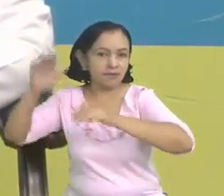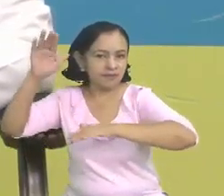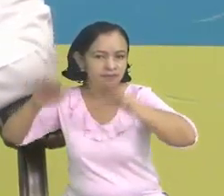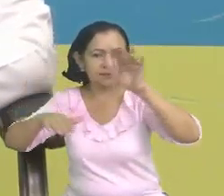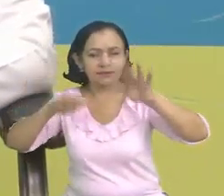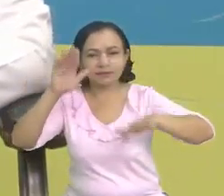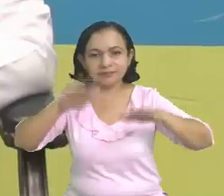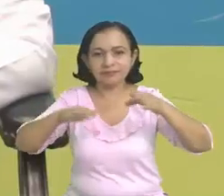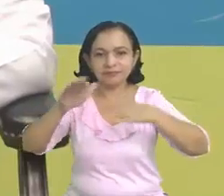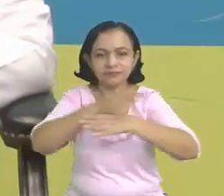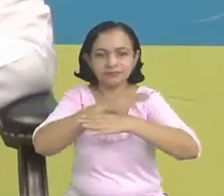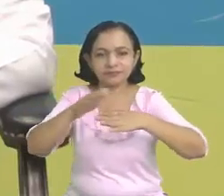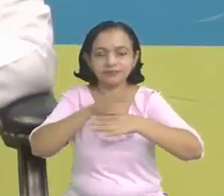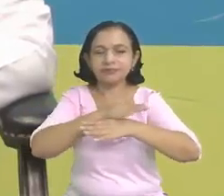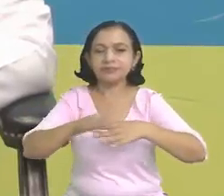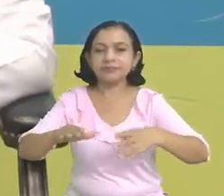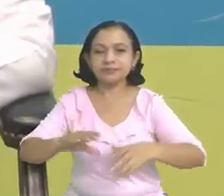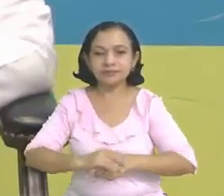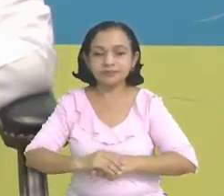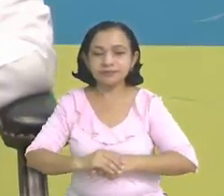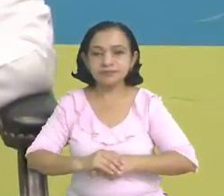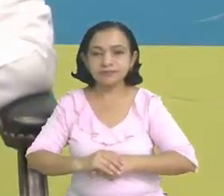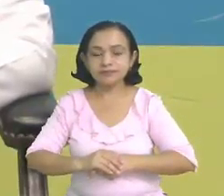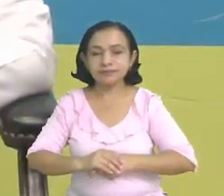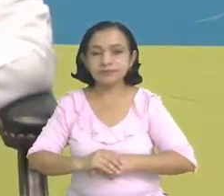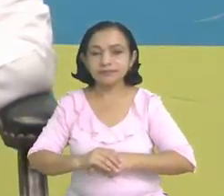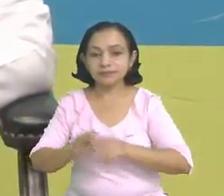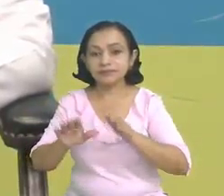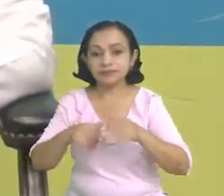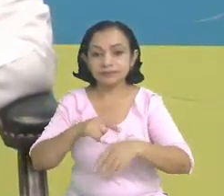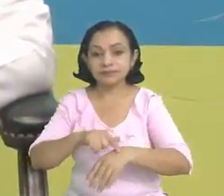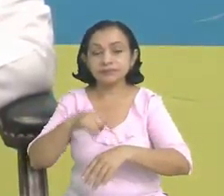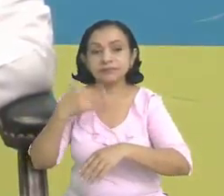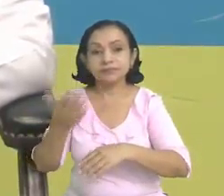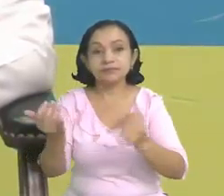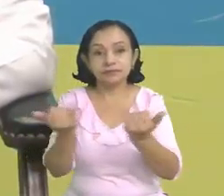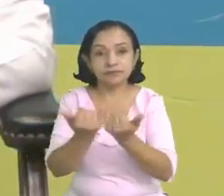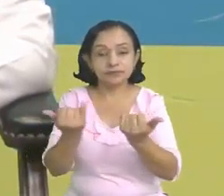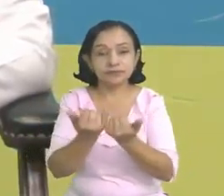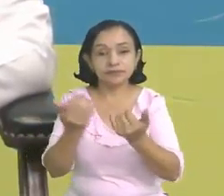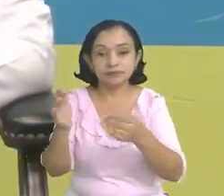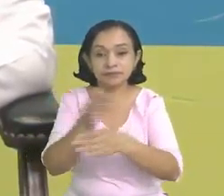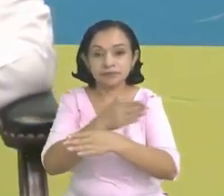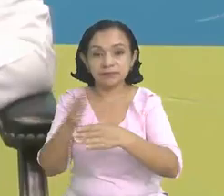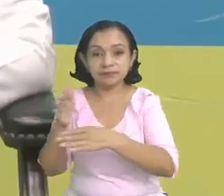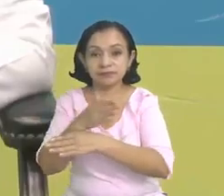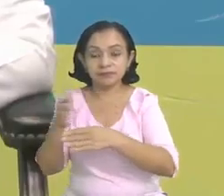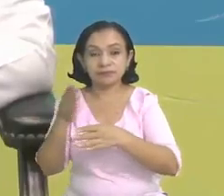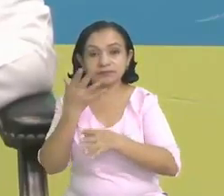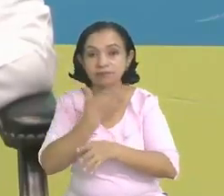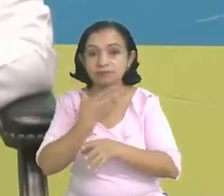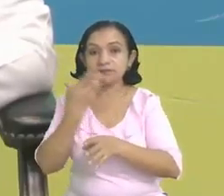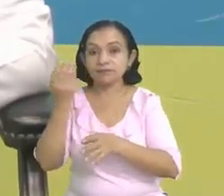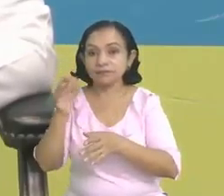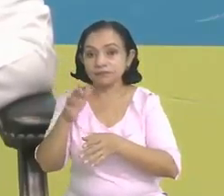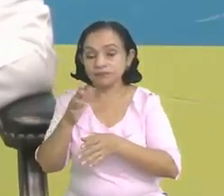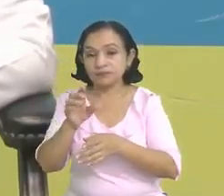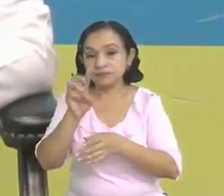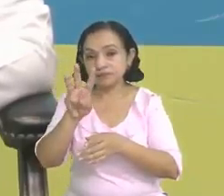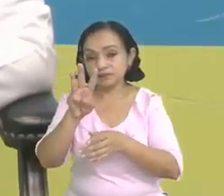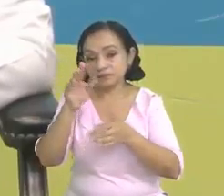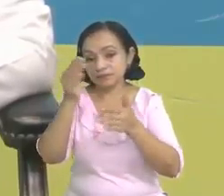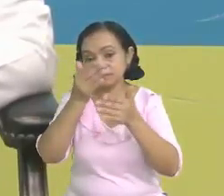cambios más lentos, pero más tarde también. Entonces sí, hay una división dentro de la adolescencia, más o menos tres etapas,